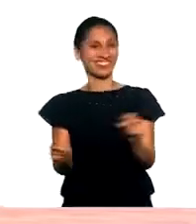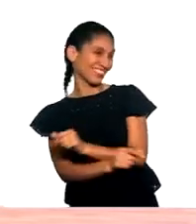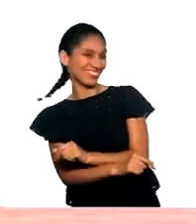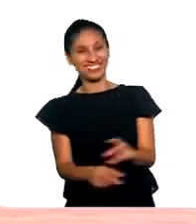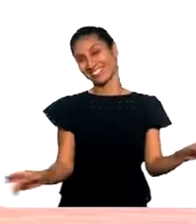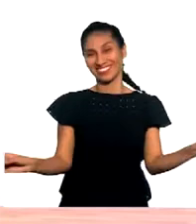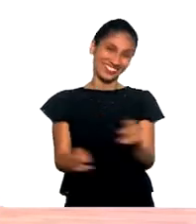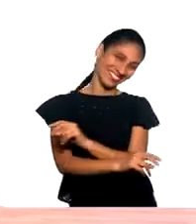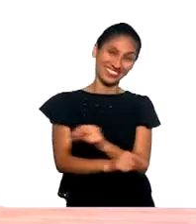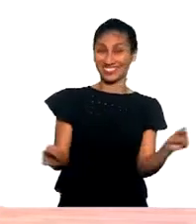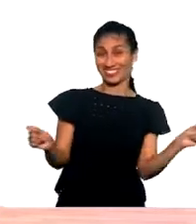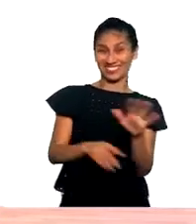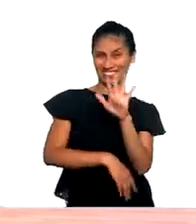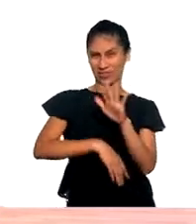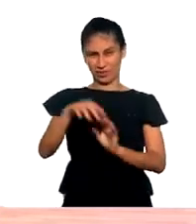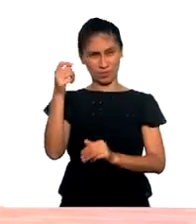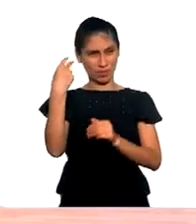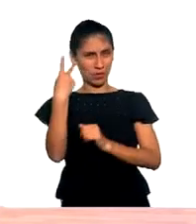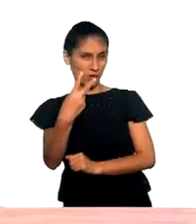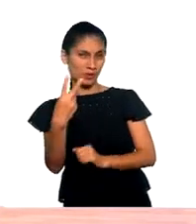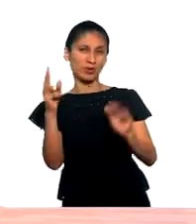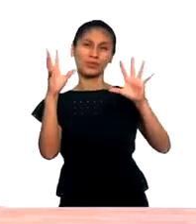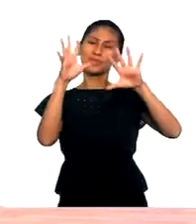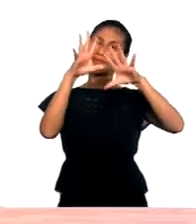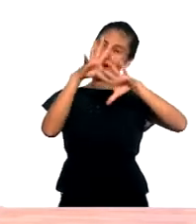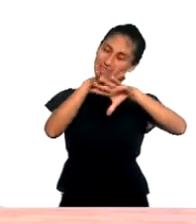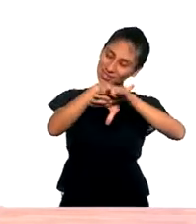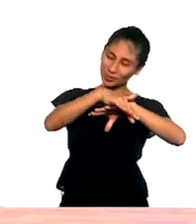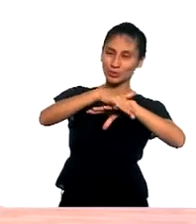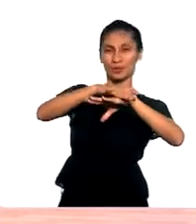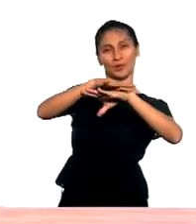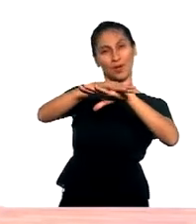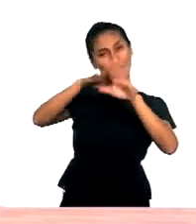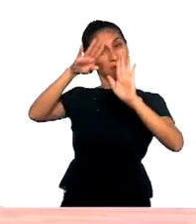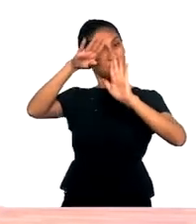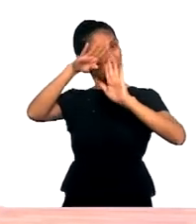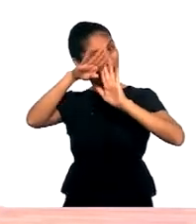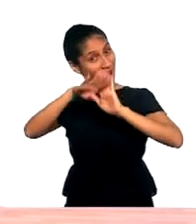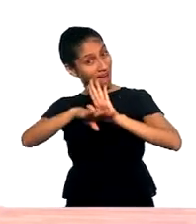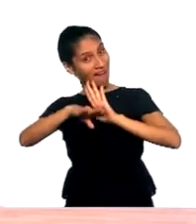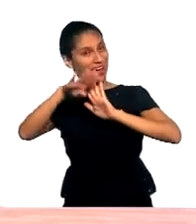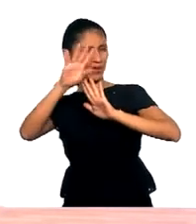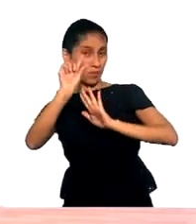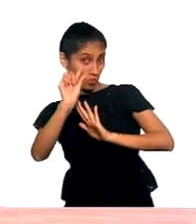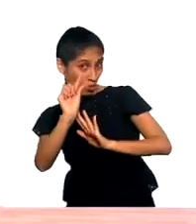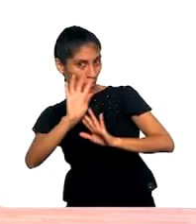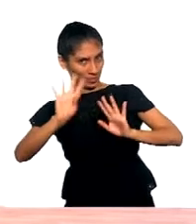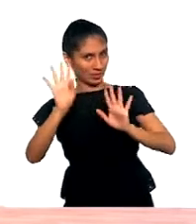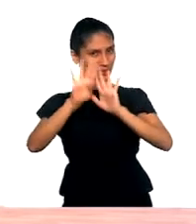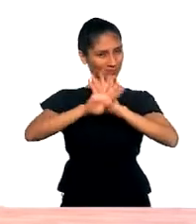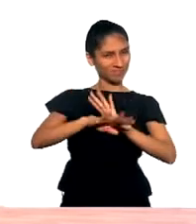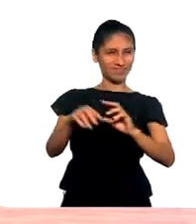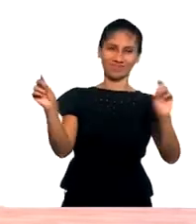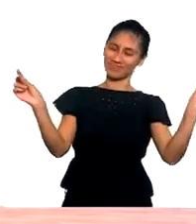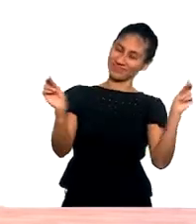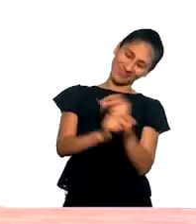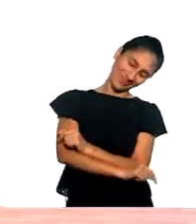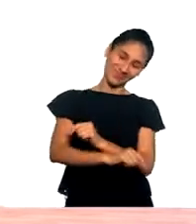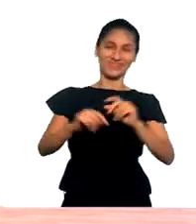iv y velocidad nos un poco más lento bajamos un poco talento poquito más y